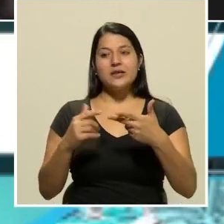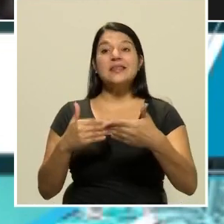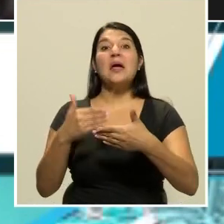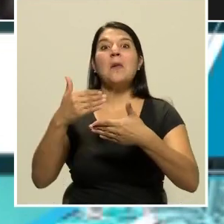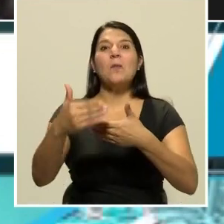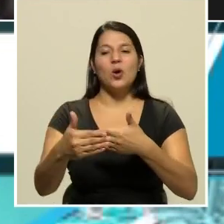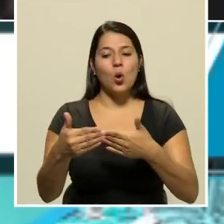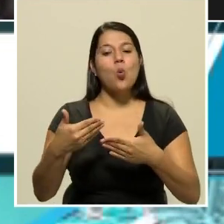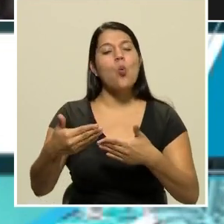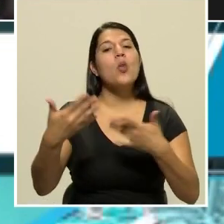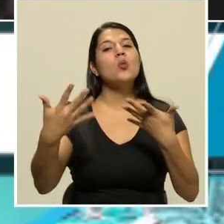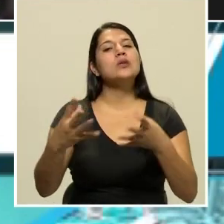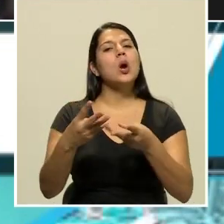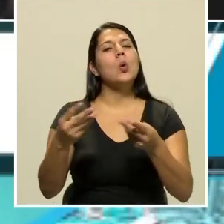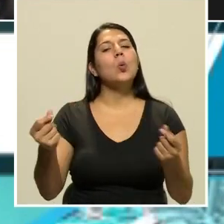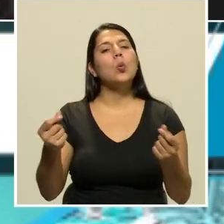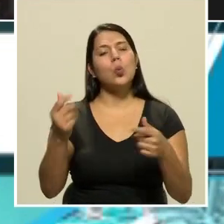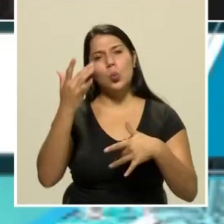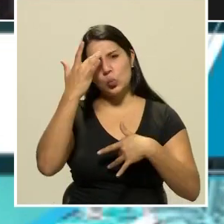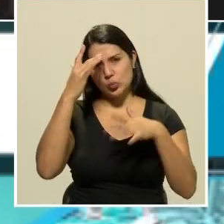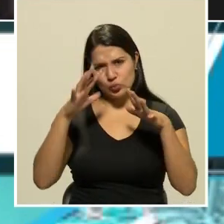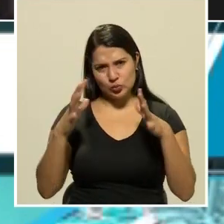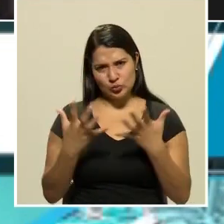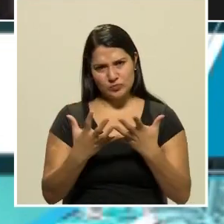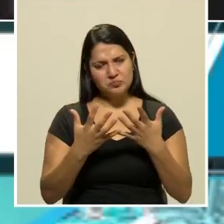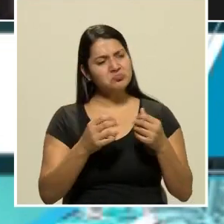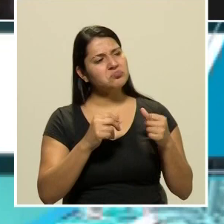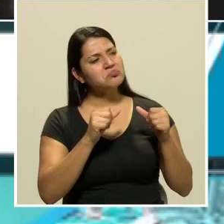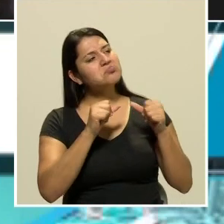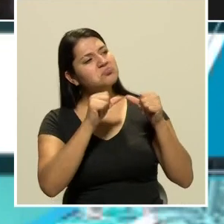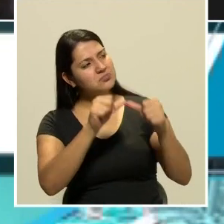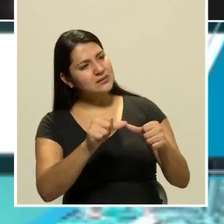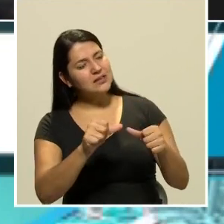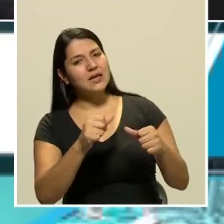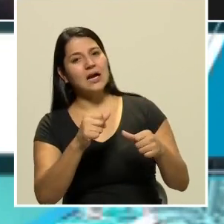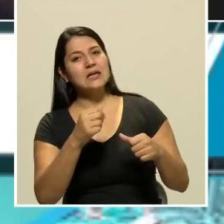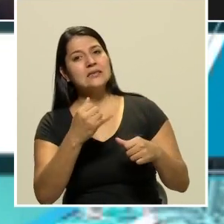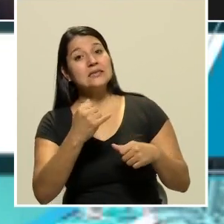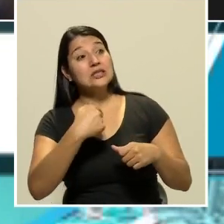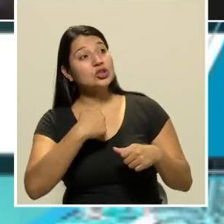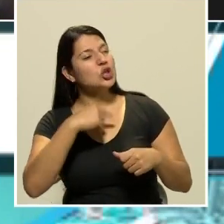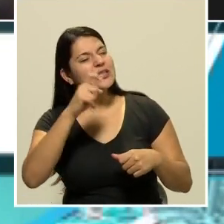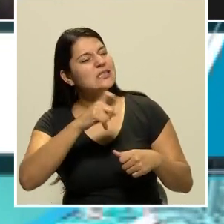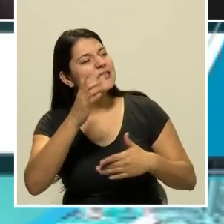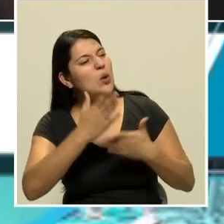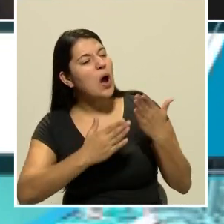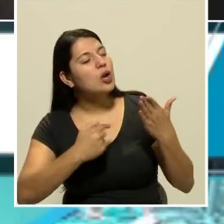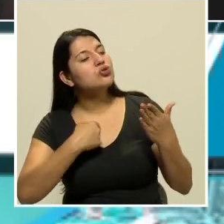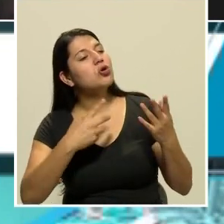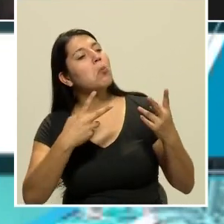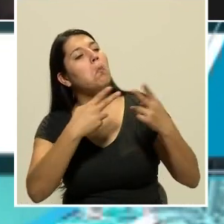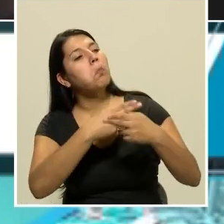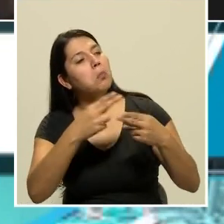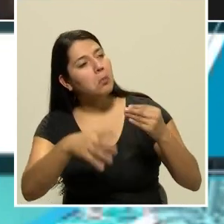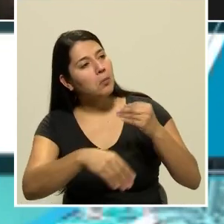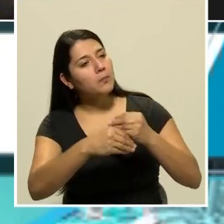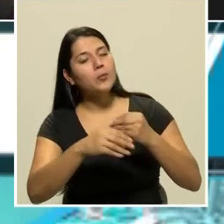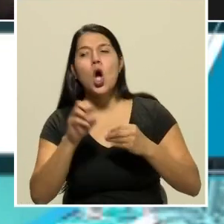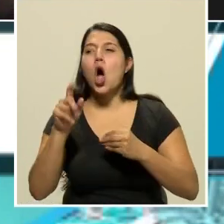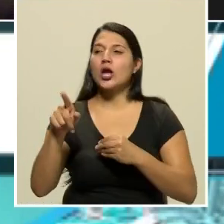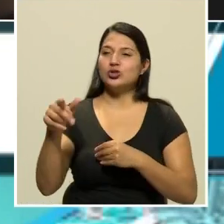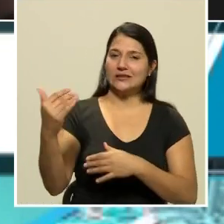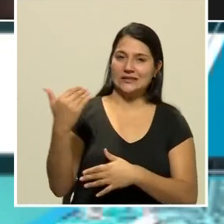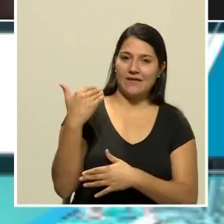post-pandemia? Adelante. Vaya, yo ahí si necesito la voy interrumpiendo. Ok, usted me